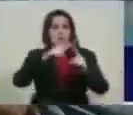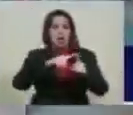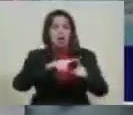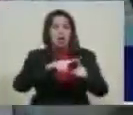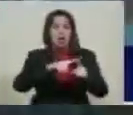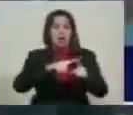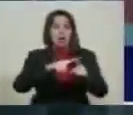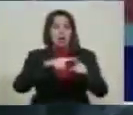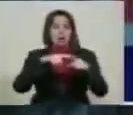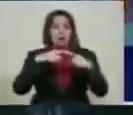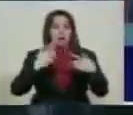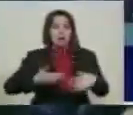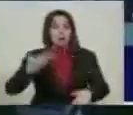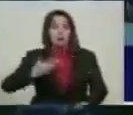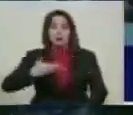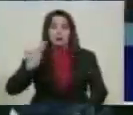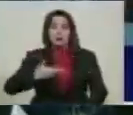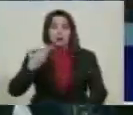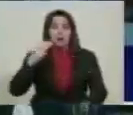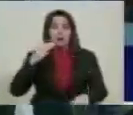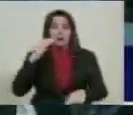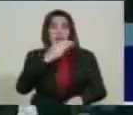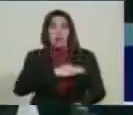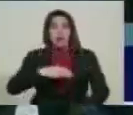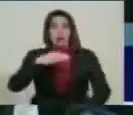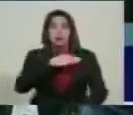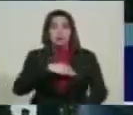objetivo, la gran misión de este Congreso.